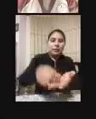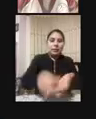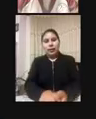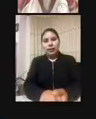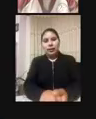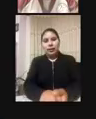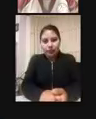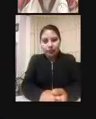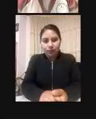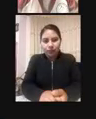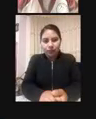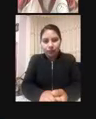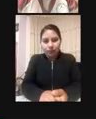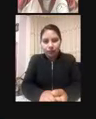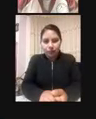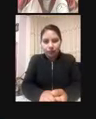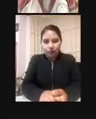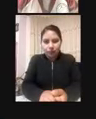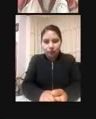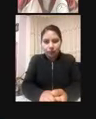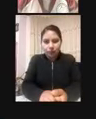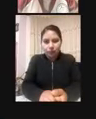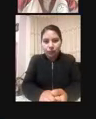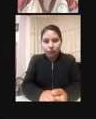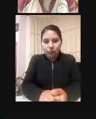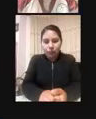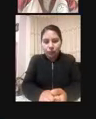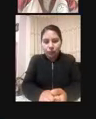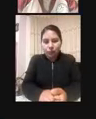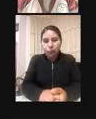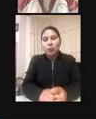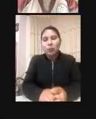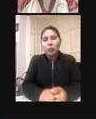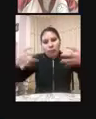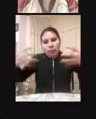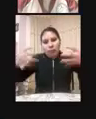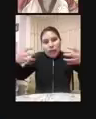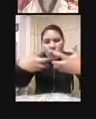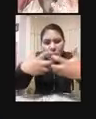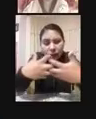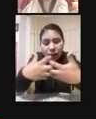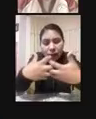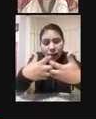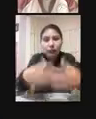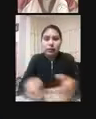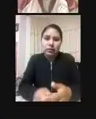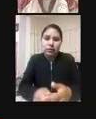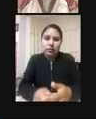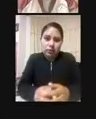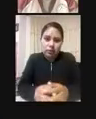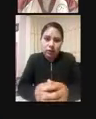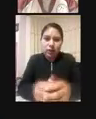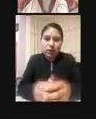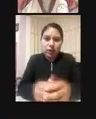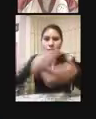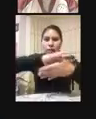control requiere la coordinación y el funcionamiento apropiado de todo lo que es el